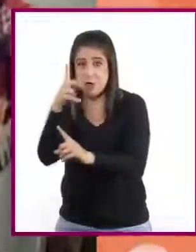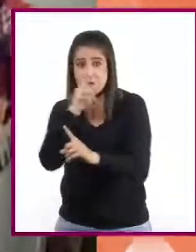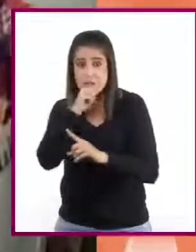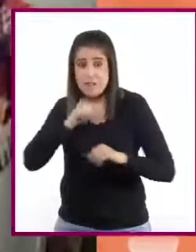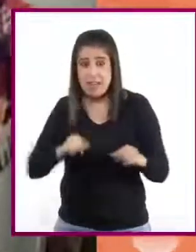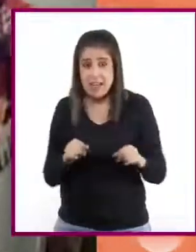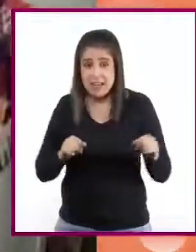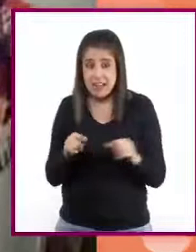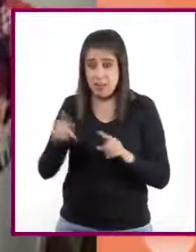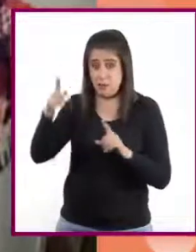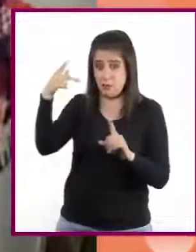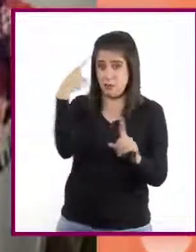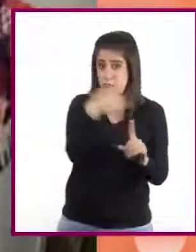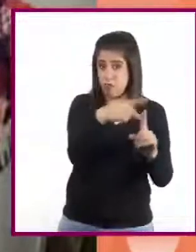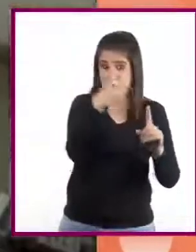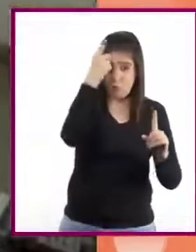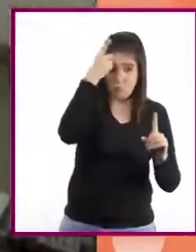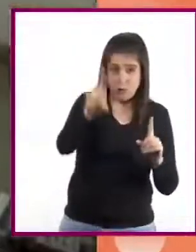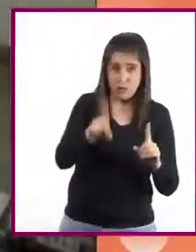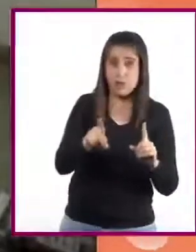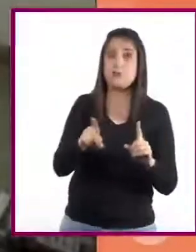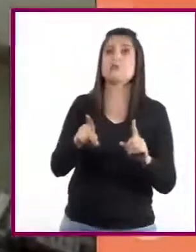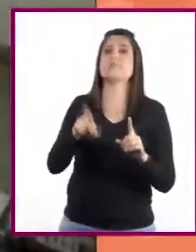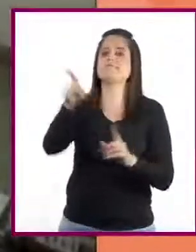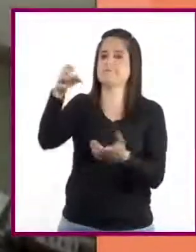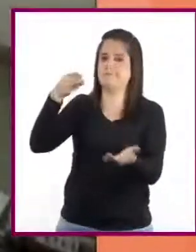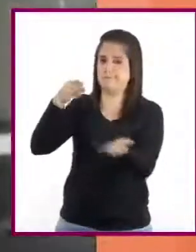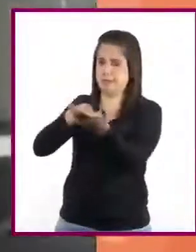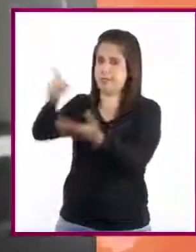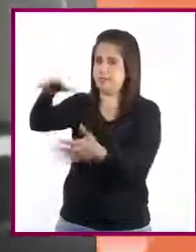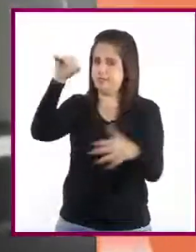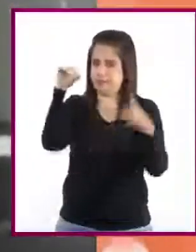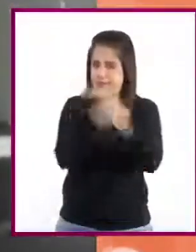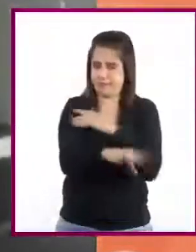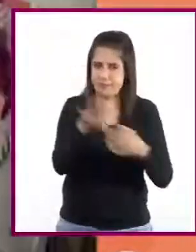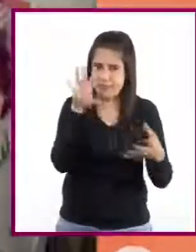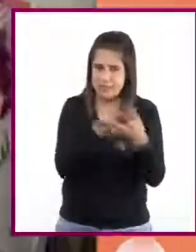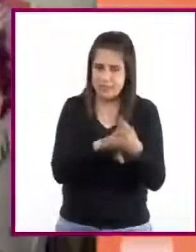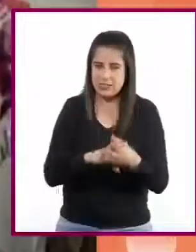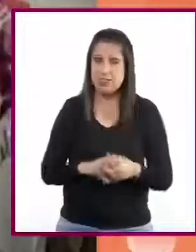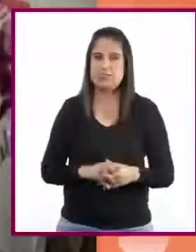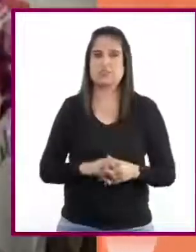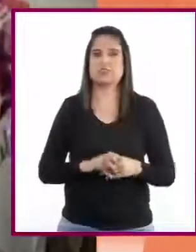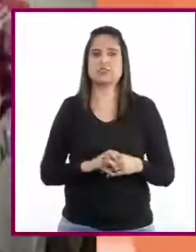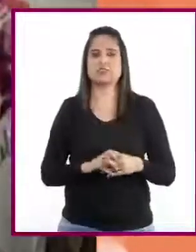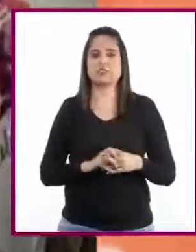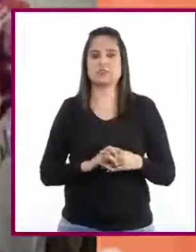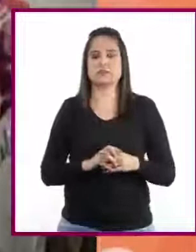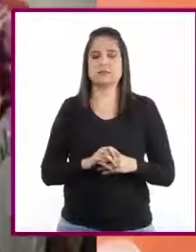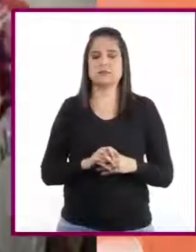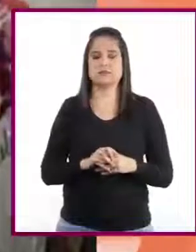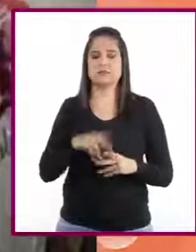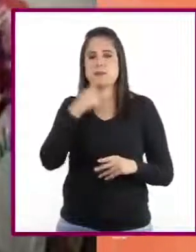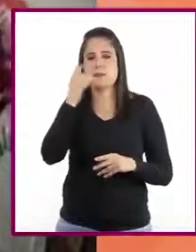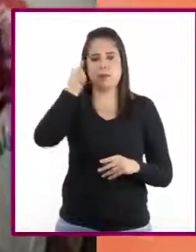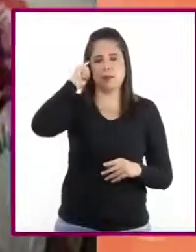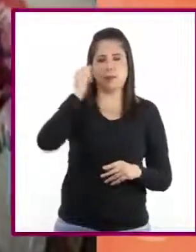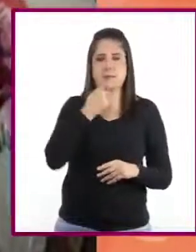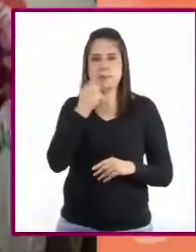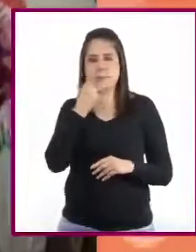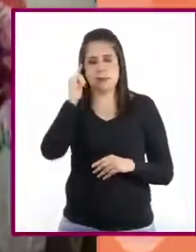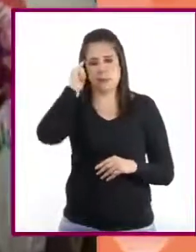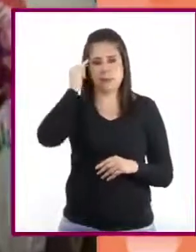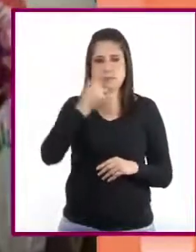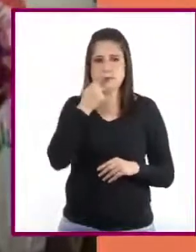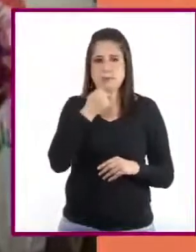que presume son de él, va a recibir una multa y va a ir a la cárcel. Tanto divorciando como la chavala, ¿no? Cuando la chavala se queda, ¿no? Te pone a